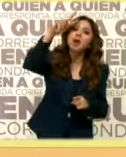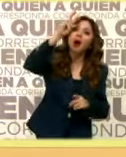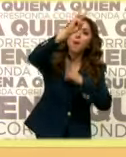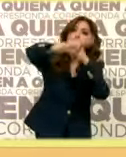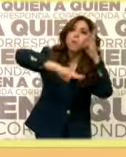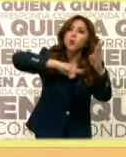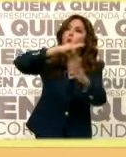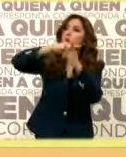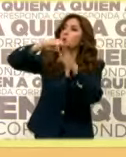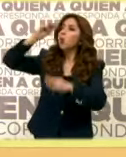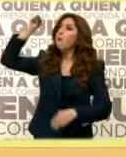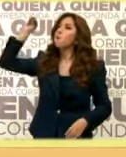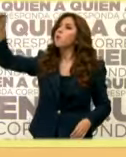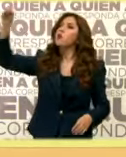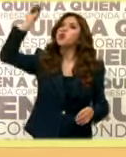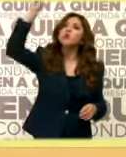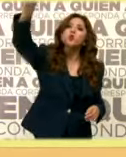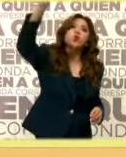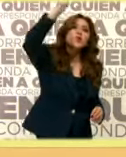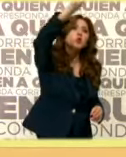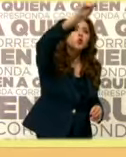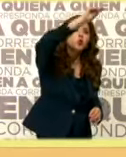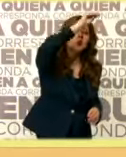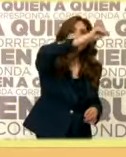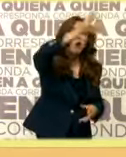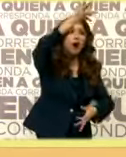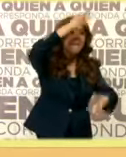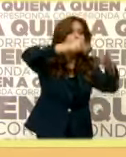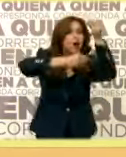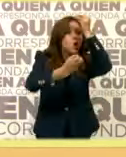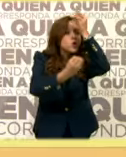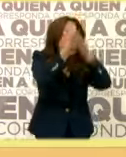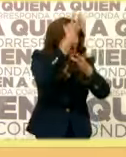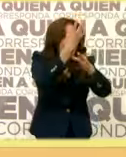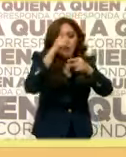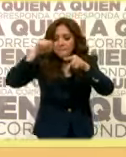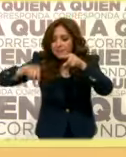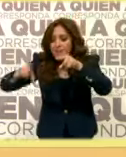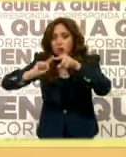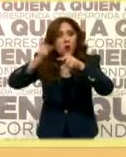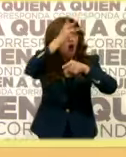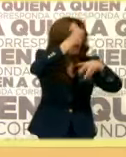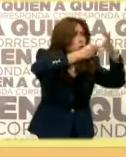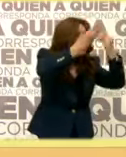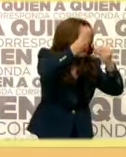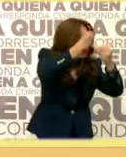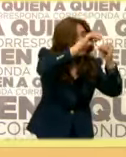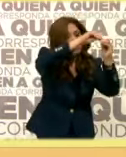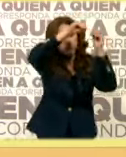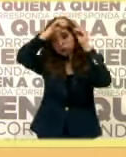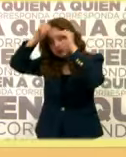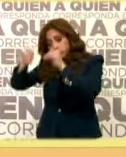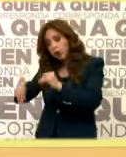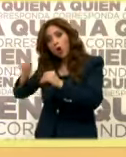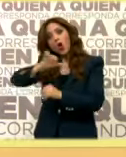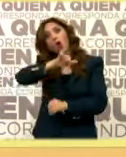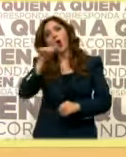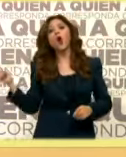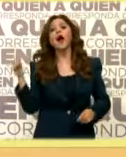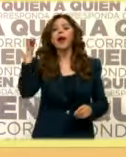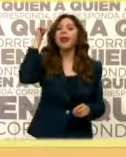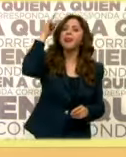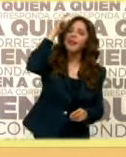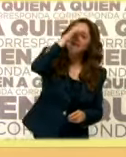nuevos juegos para salir de los tradicionales y buscar novedades. Cuestiones algunas de mucho pensar, de mucho